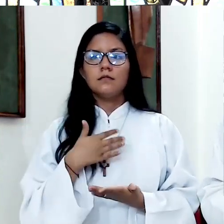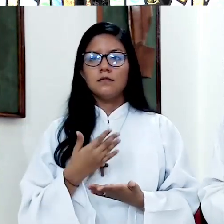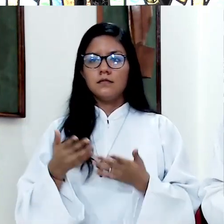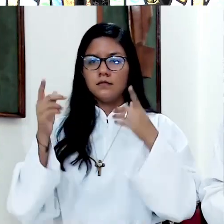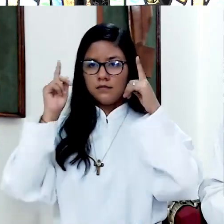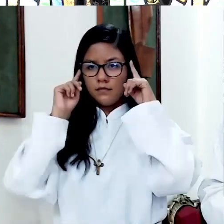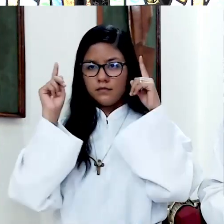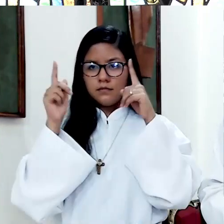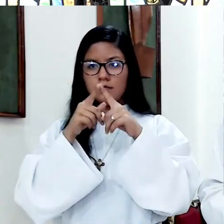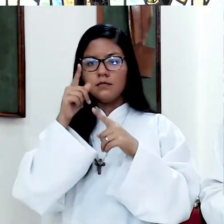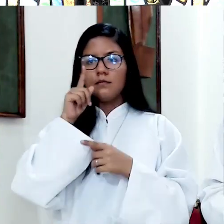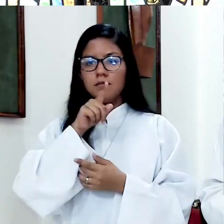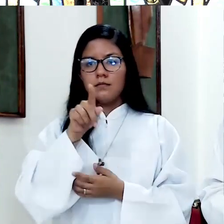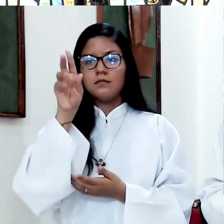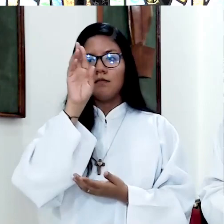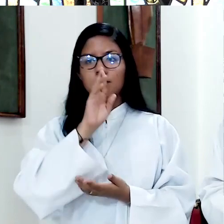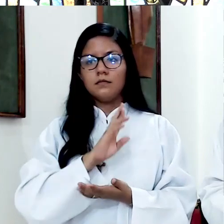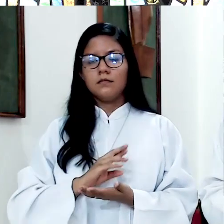santo es el